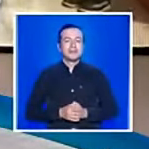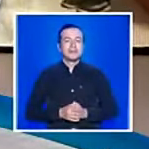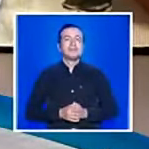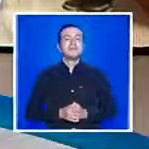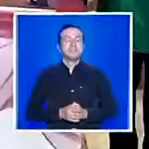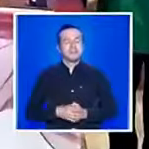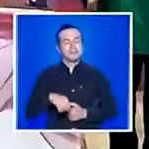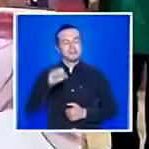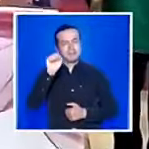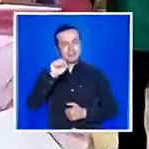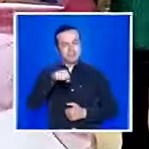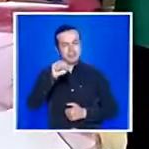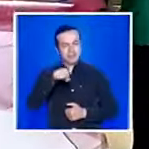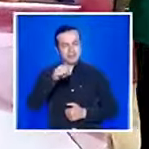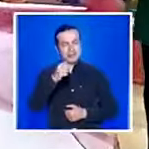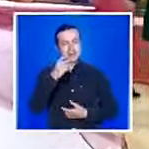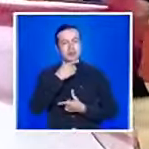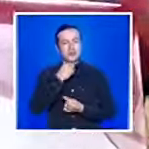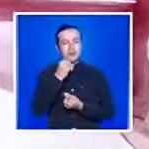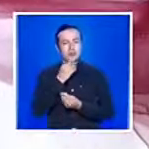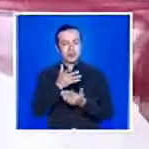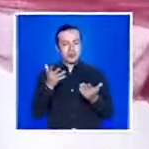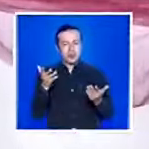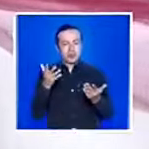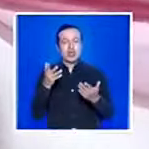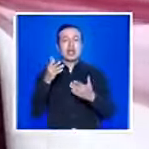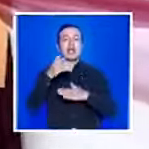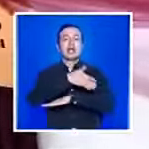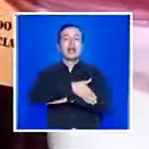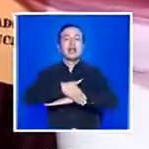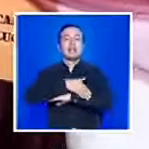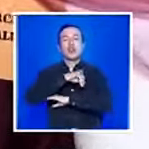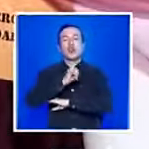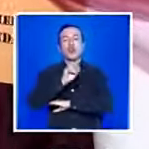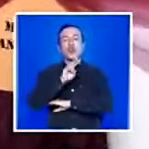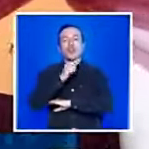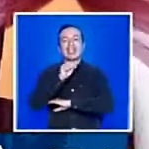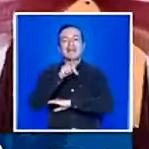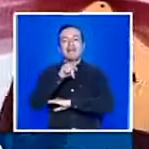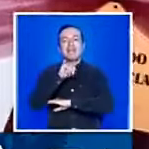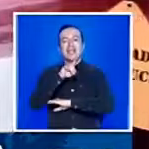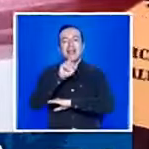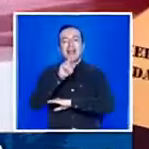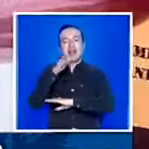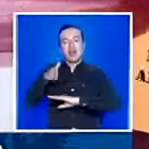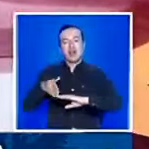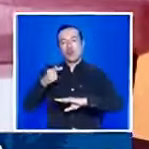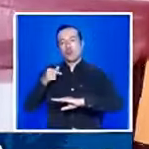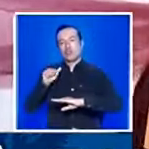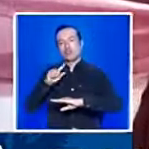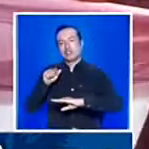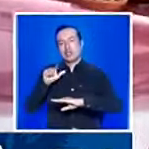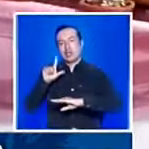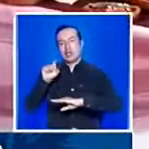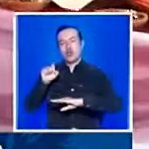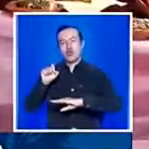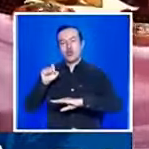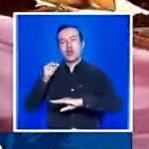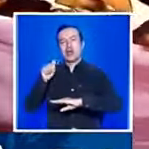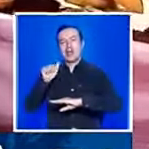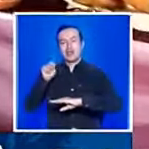Claro que sí, Andreita, con mucho gusto. La dirección es en la calle Jorge Piedra y Gonzalo Gallo, esquina, diagonal a la agencia